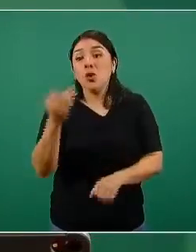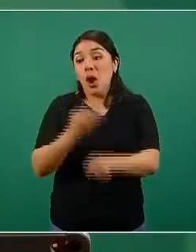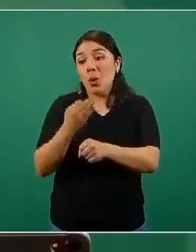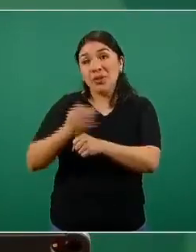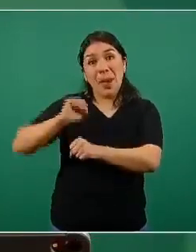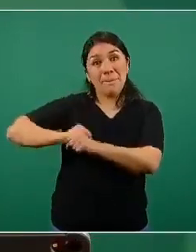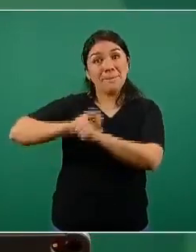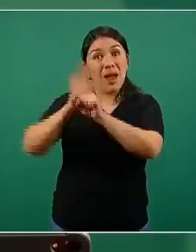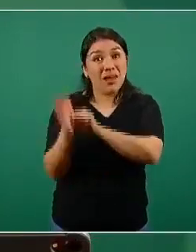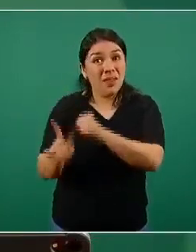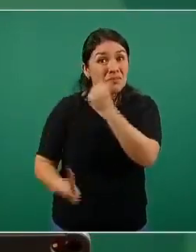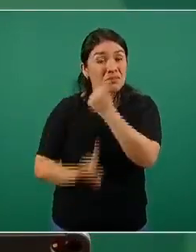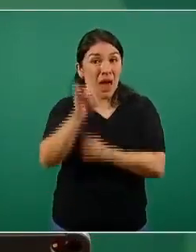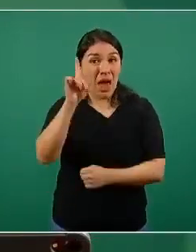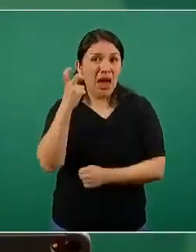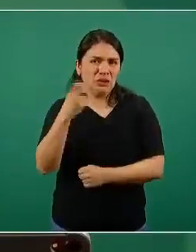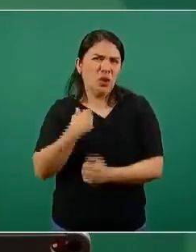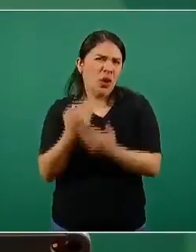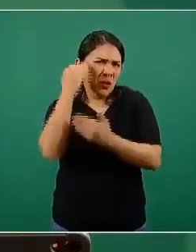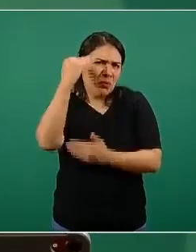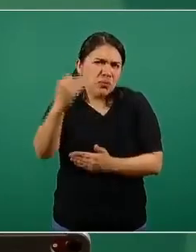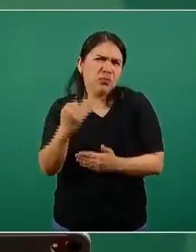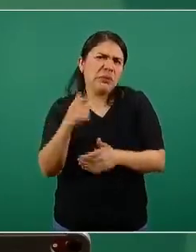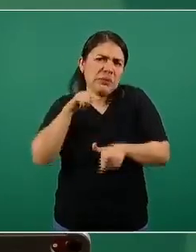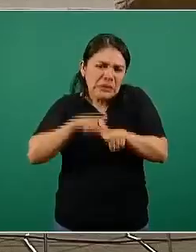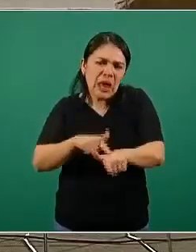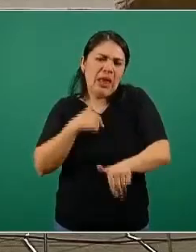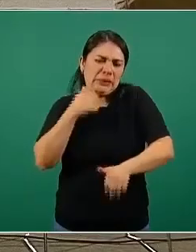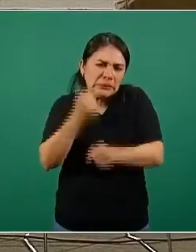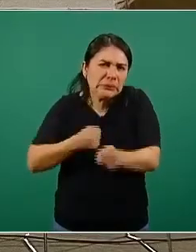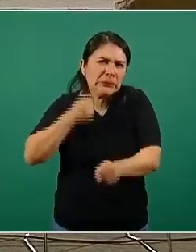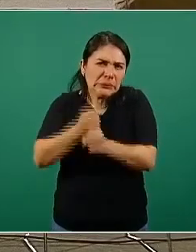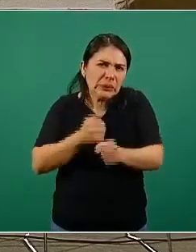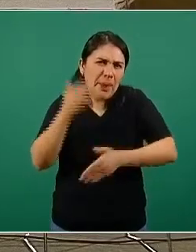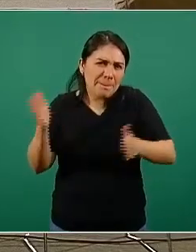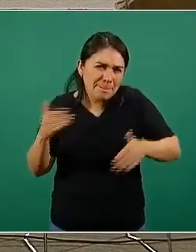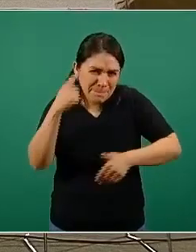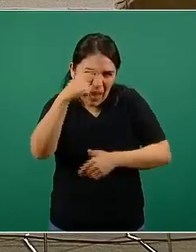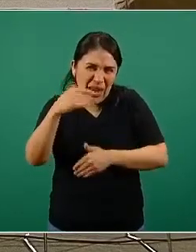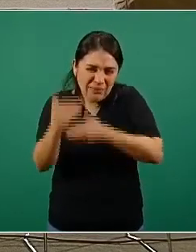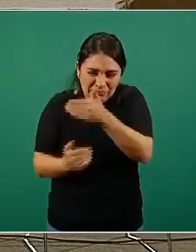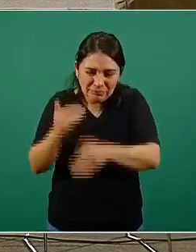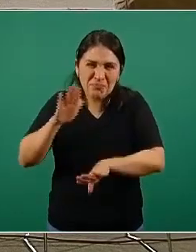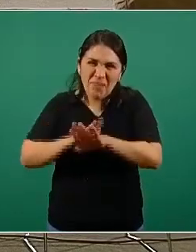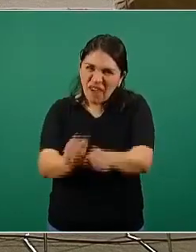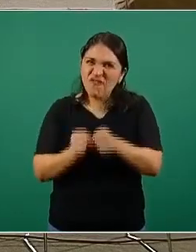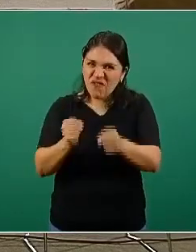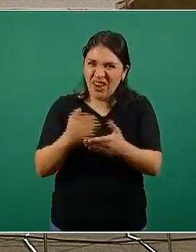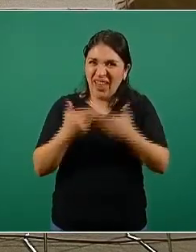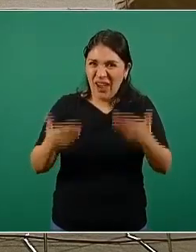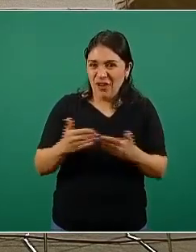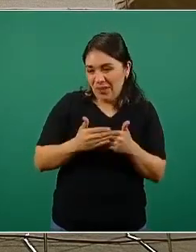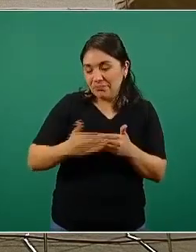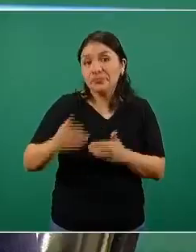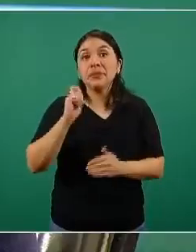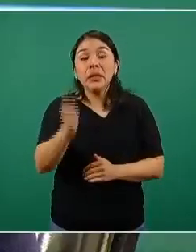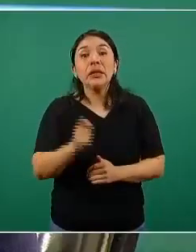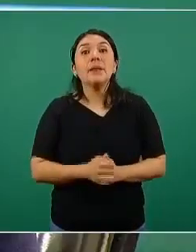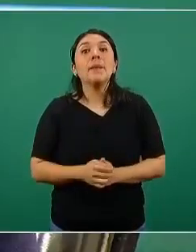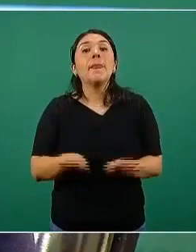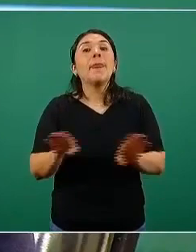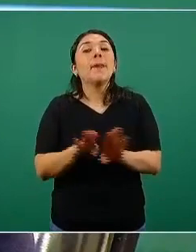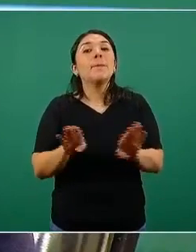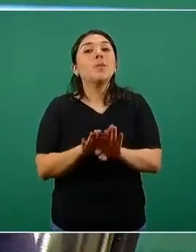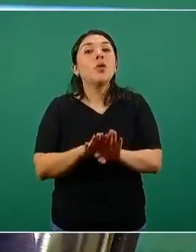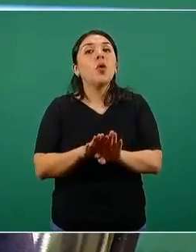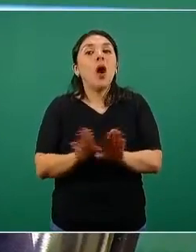pandemia que impulsamos durante mucho tiempo y que seguimos impulsando y que queremos que se refuercen ahora es el